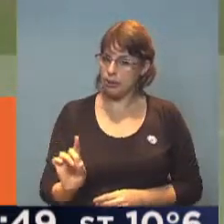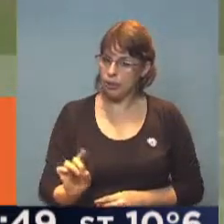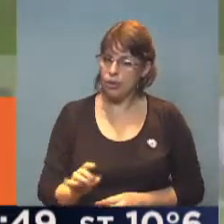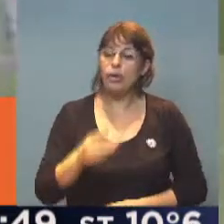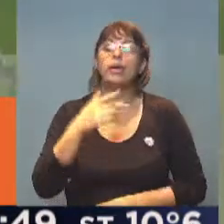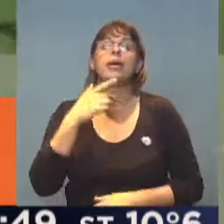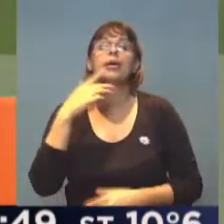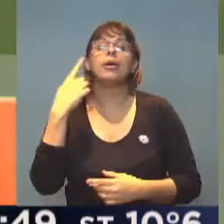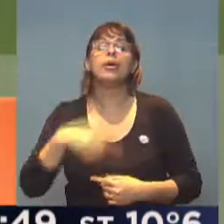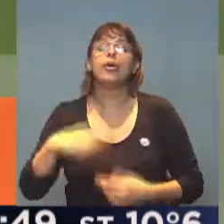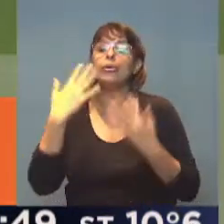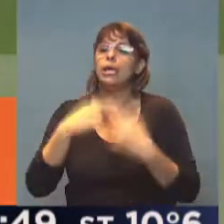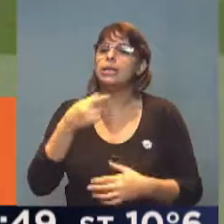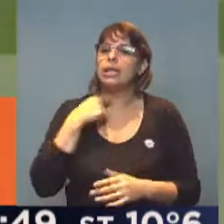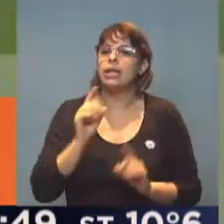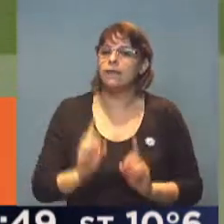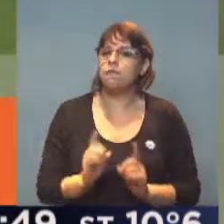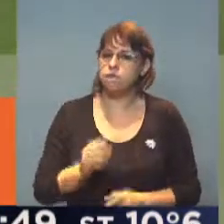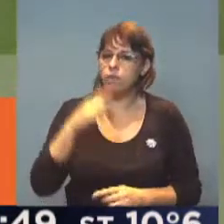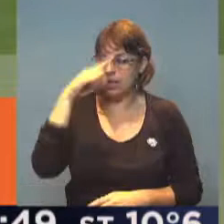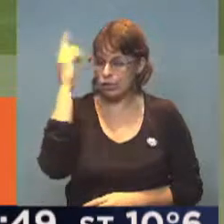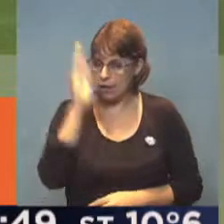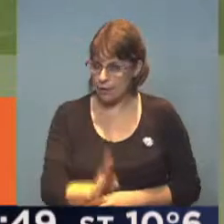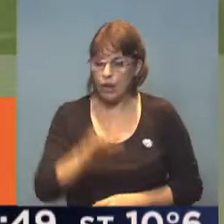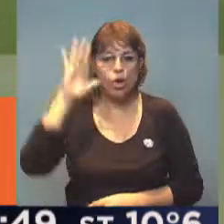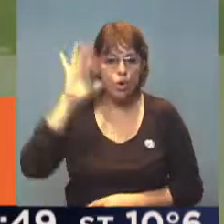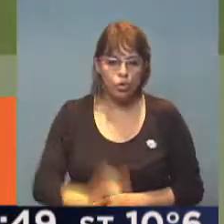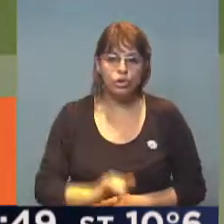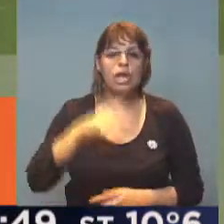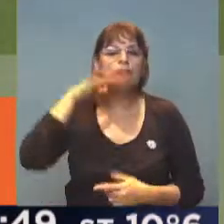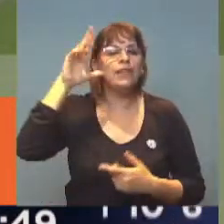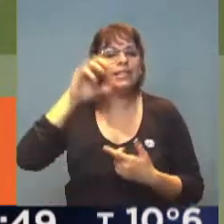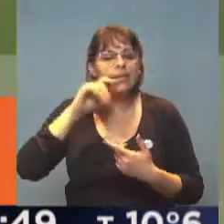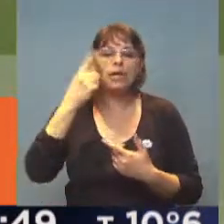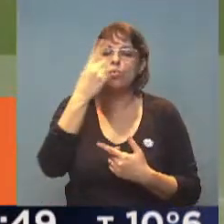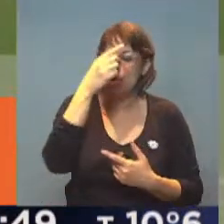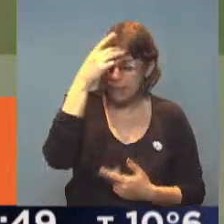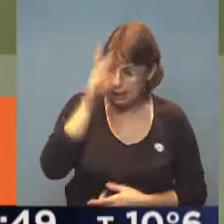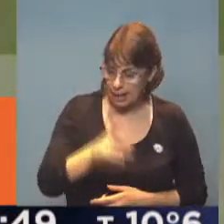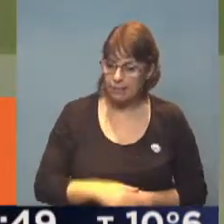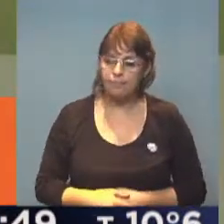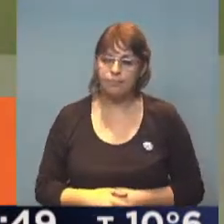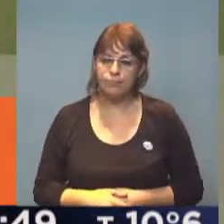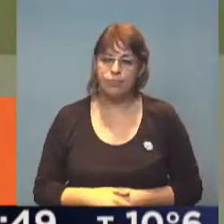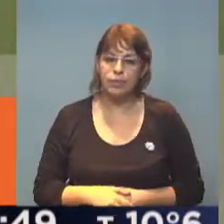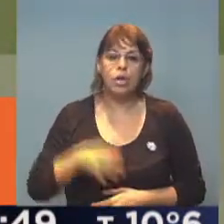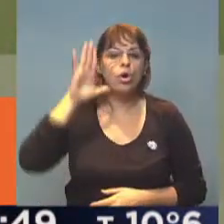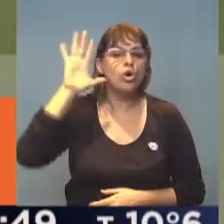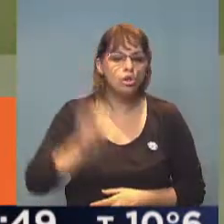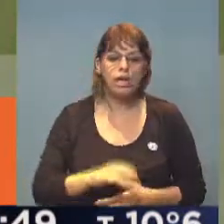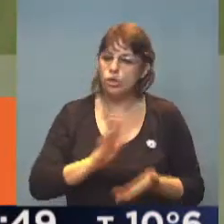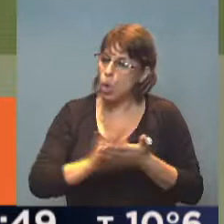quiere quedarse en el Nacional B. González, 2 de Becerra, 1 de penal. Otra vez Arnaldo